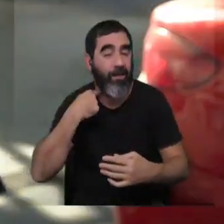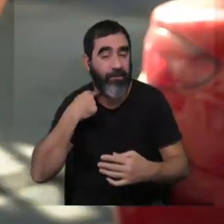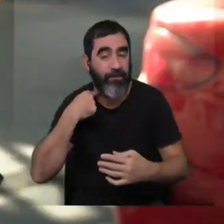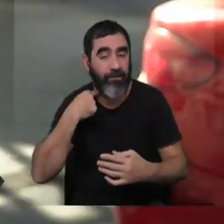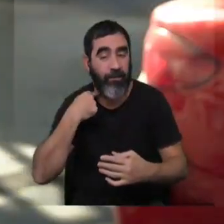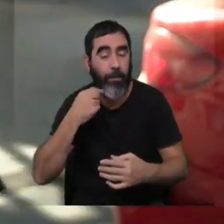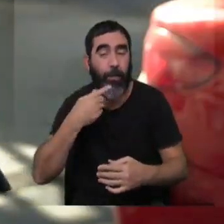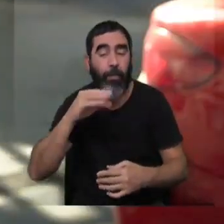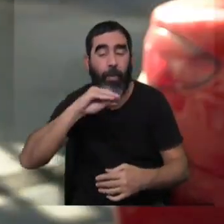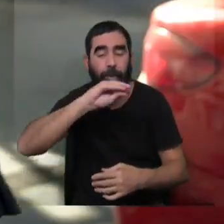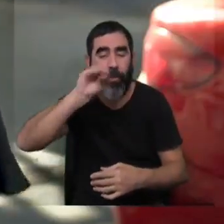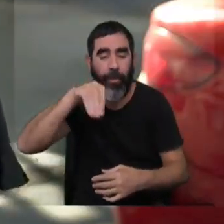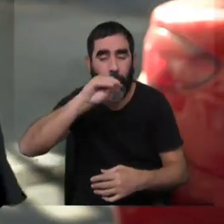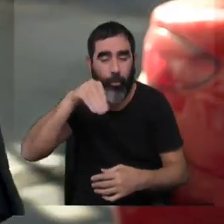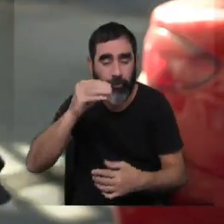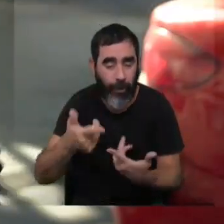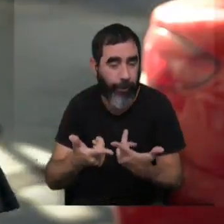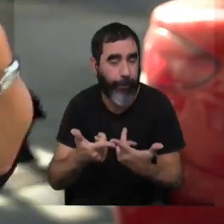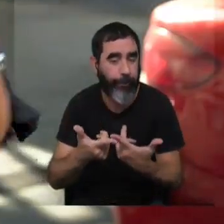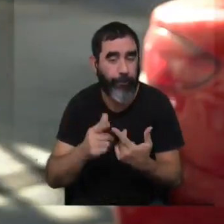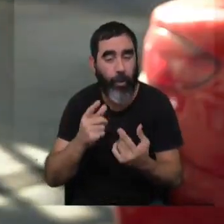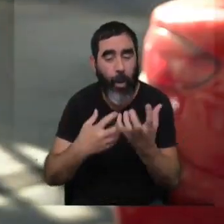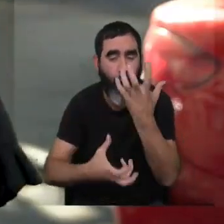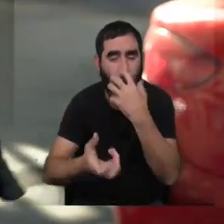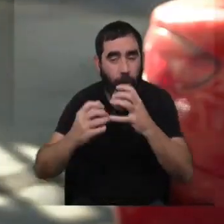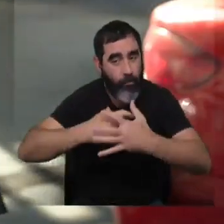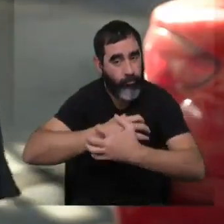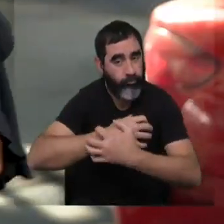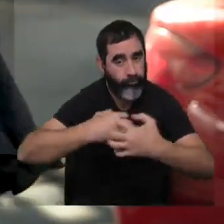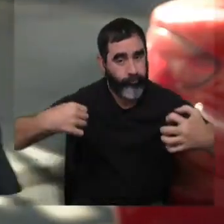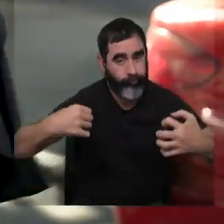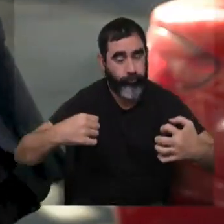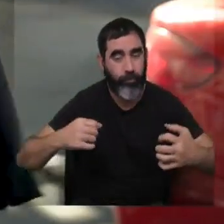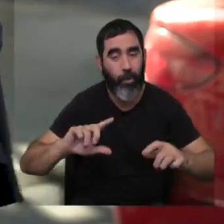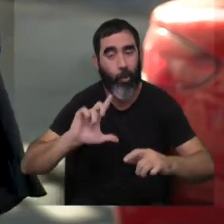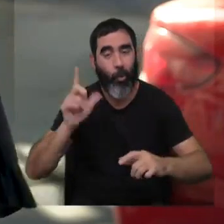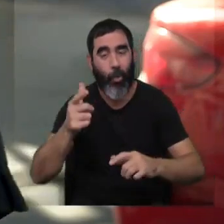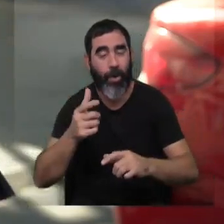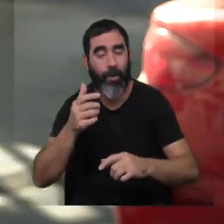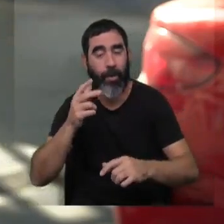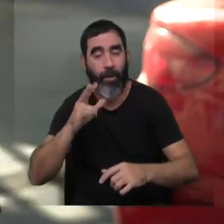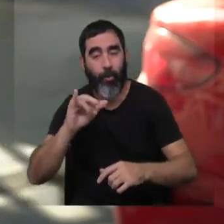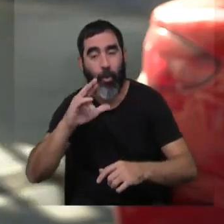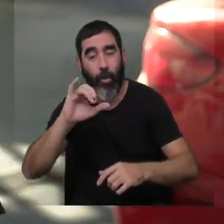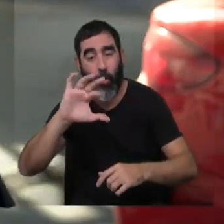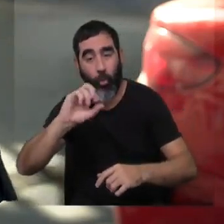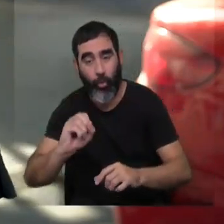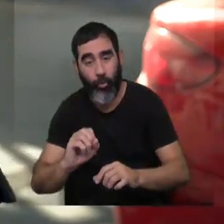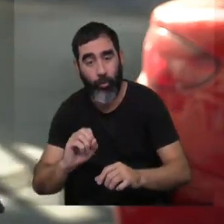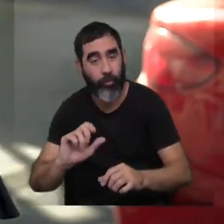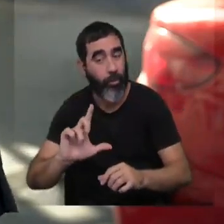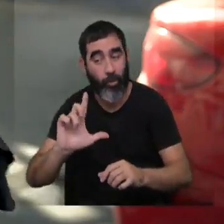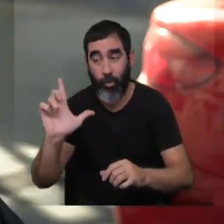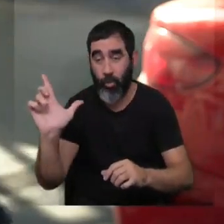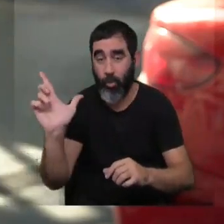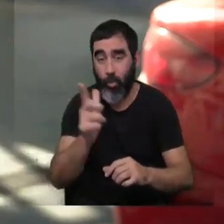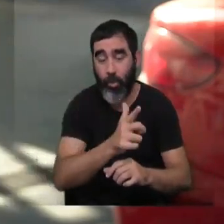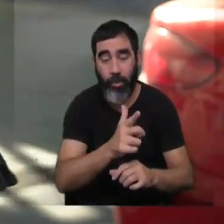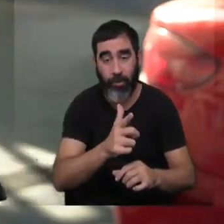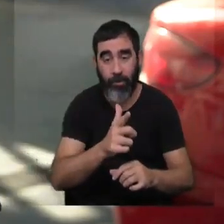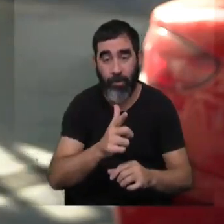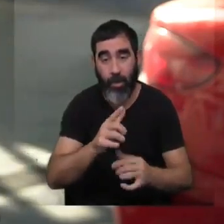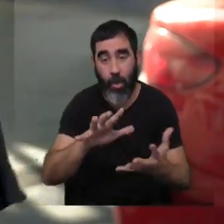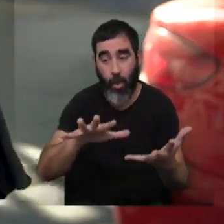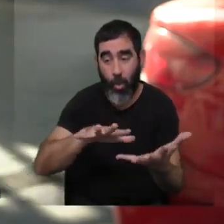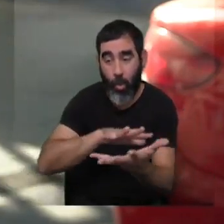los dinosaurios o otros animales grandes, bueno, no generan hidrocarburos. Primero porque no se encuentran, no están en esos